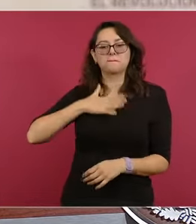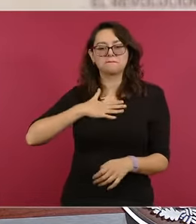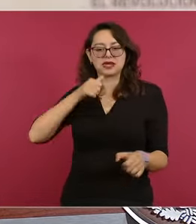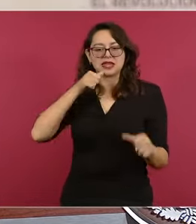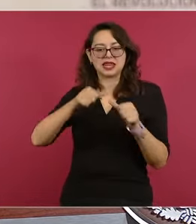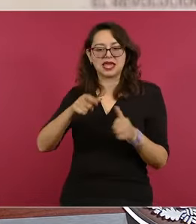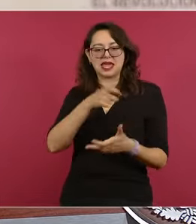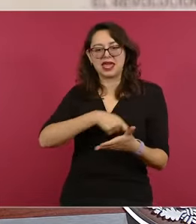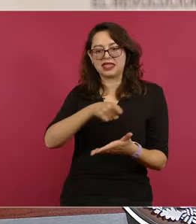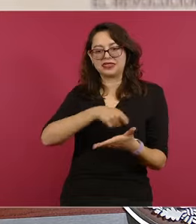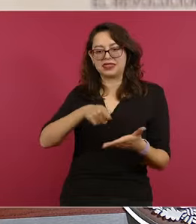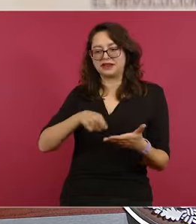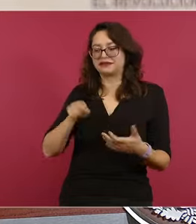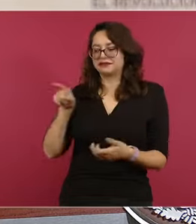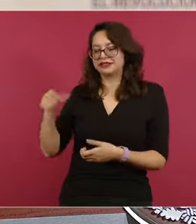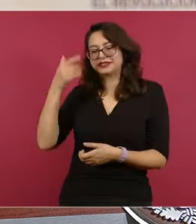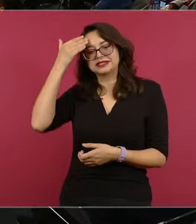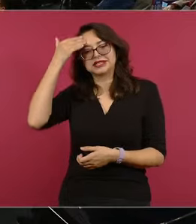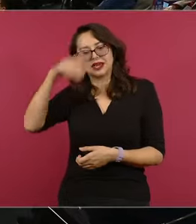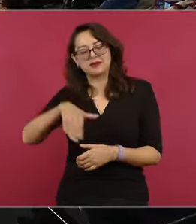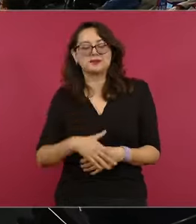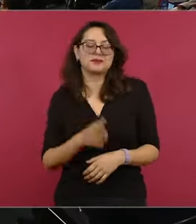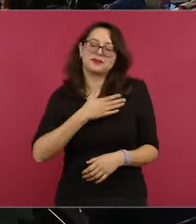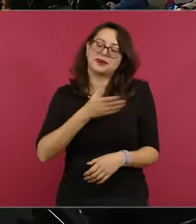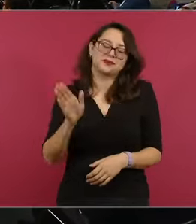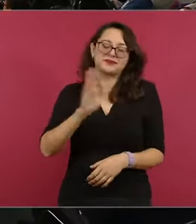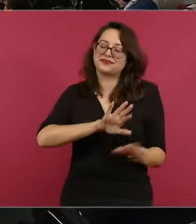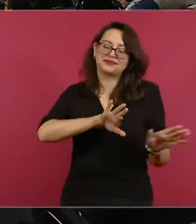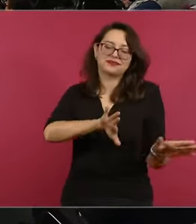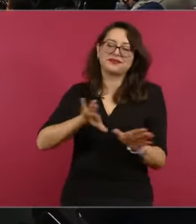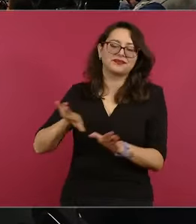Ella es la que me interpreta. Pero bueno, ese,